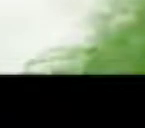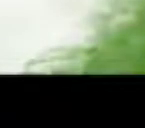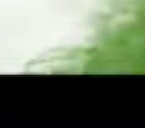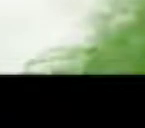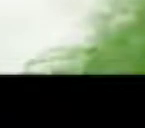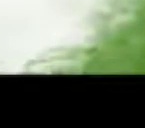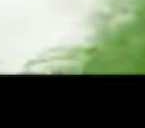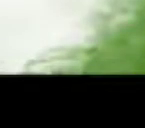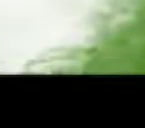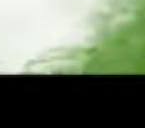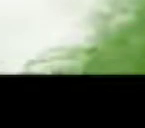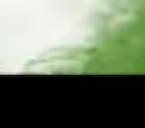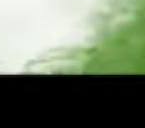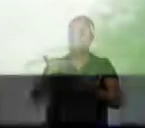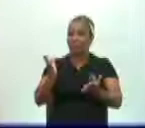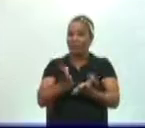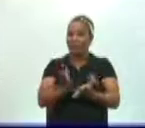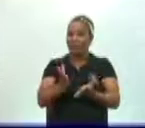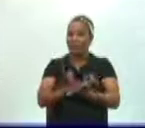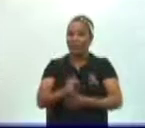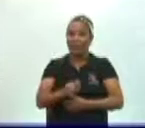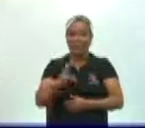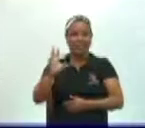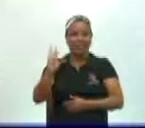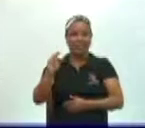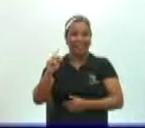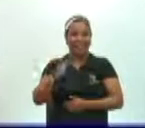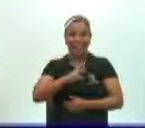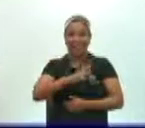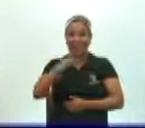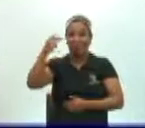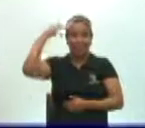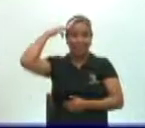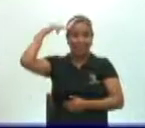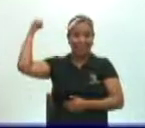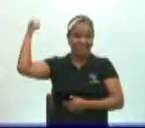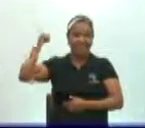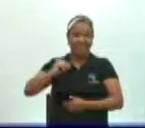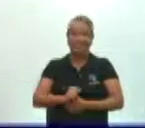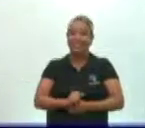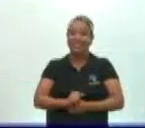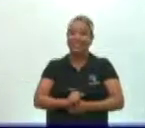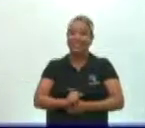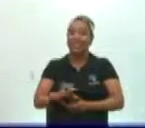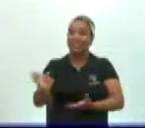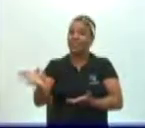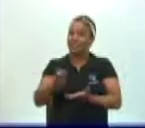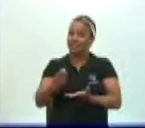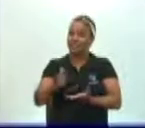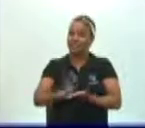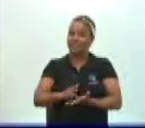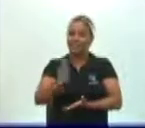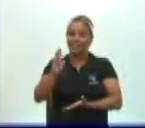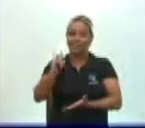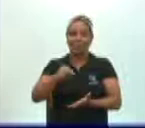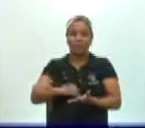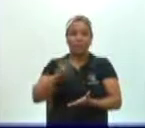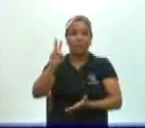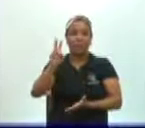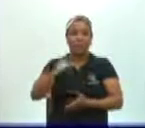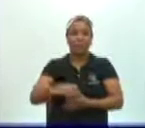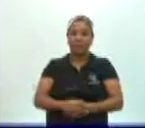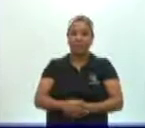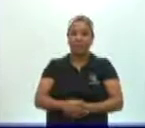La otra clase va a estar dedicada a la Revolución de Haití y van a localizarla en su libro de texto en el epígrafe 3.2.